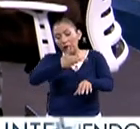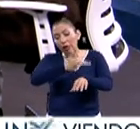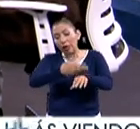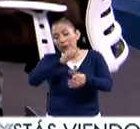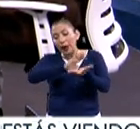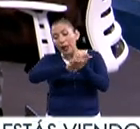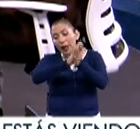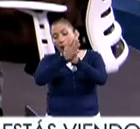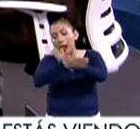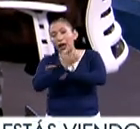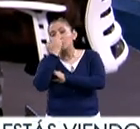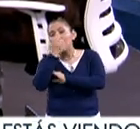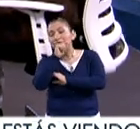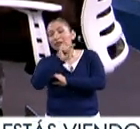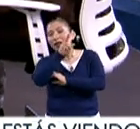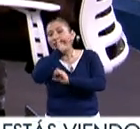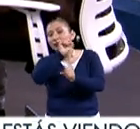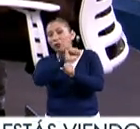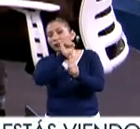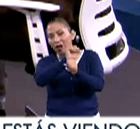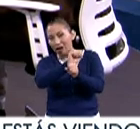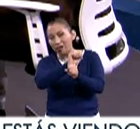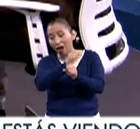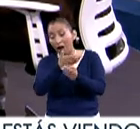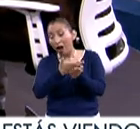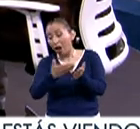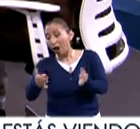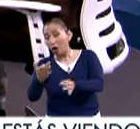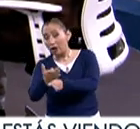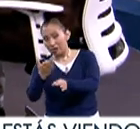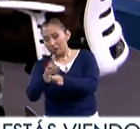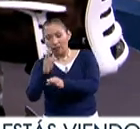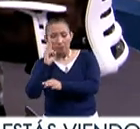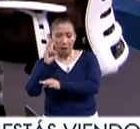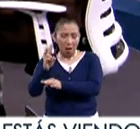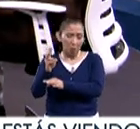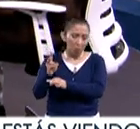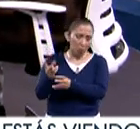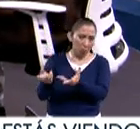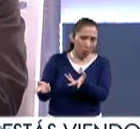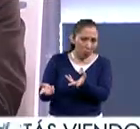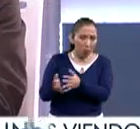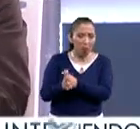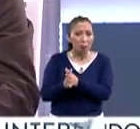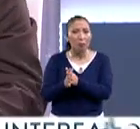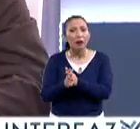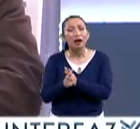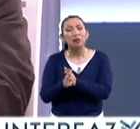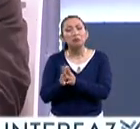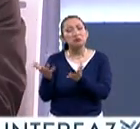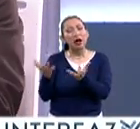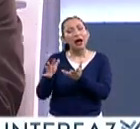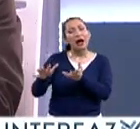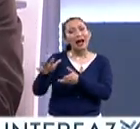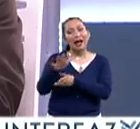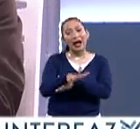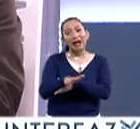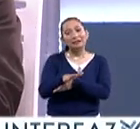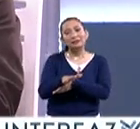de evolución de las escuelas telesecundarias hasta este momento, a lo que tenemos en la actualidad, ha hecho